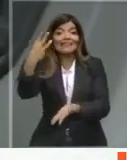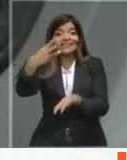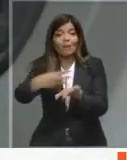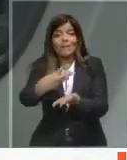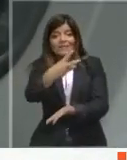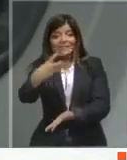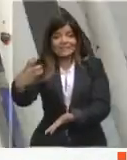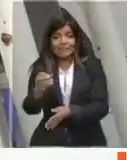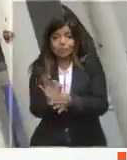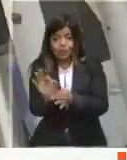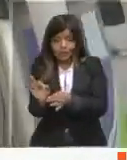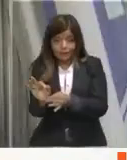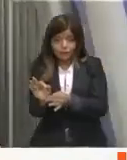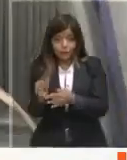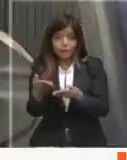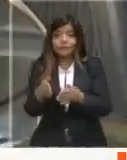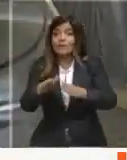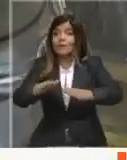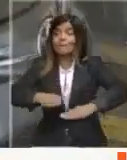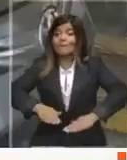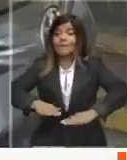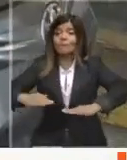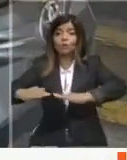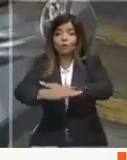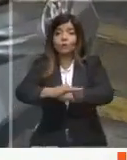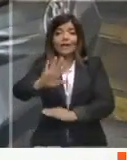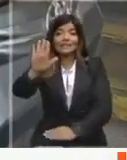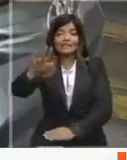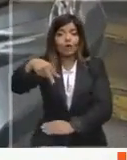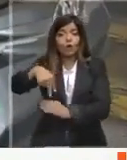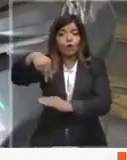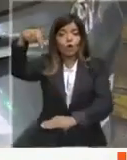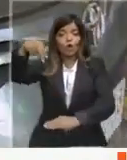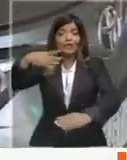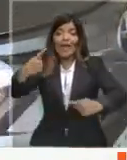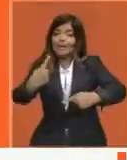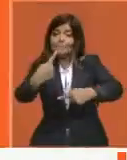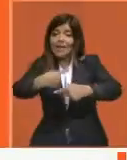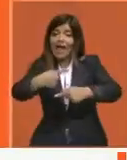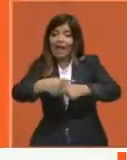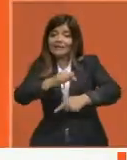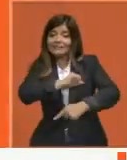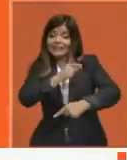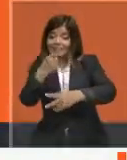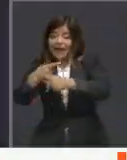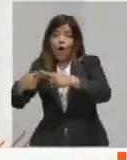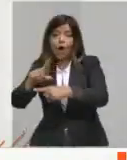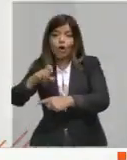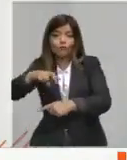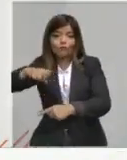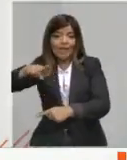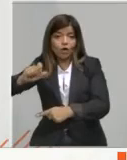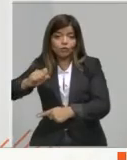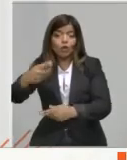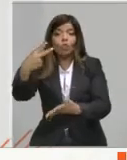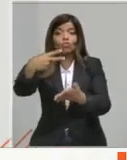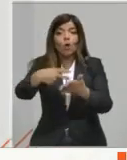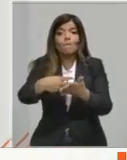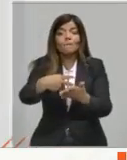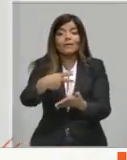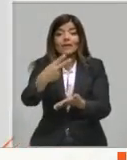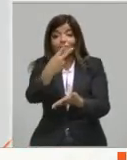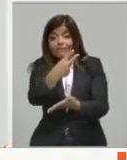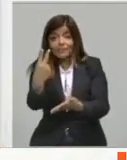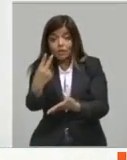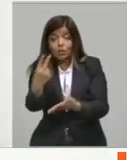pesos. Asimismo, en la Ruta 5 Norte, en el peaje Pichidangui entre Santiago y Los Vilos, el valor 2022 era